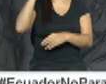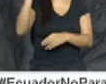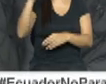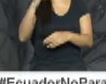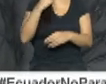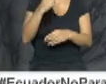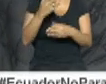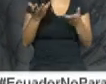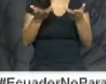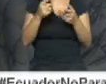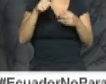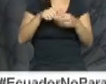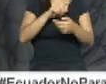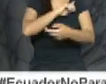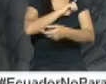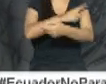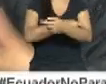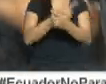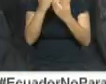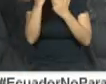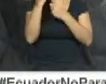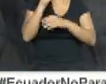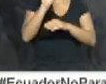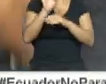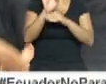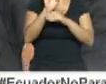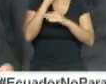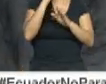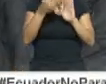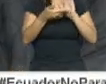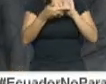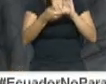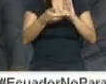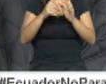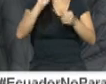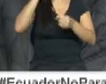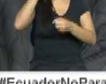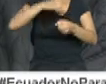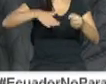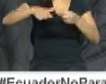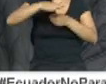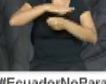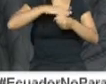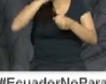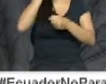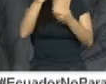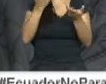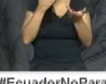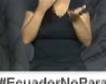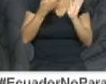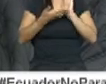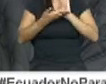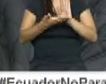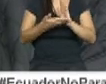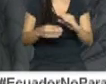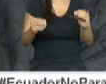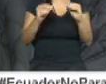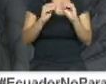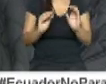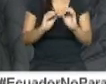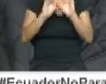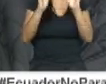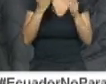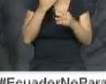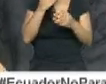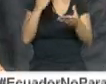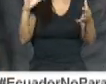prebendaria, ¿no? Pero eso quiere decir que las Fuerzas Armadas de Ecuador, por lo menos en su modelo de pensamiento del Estado ecuatoriano, hayan sido un modelo bastante